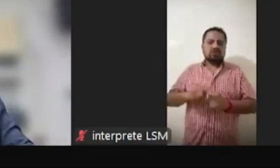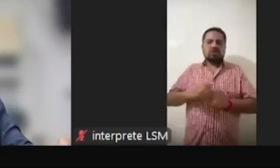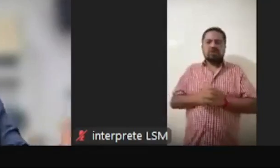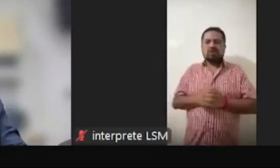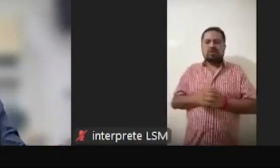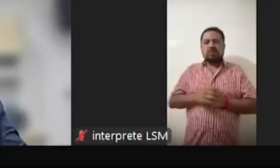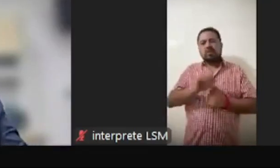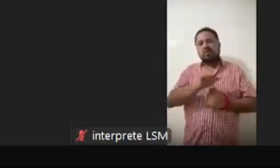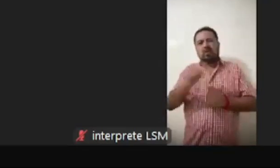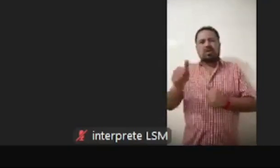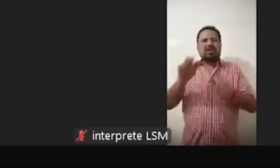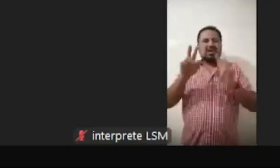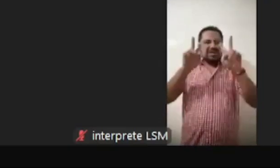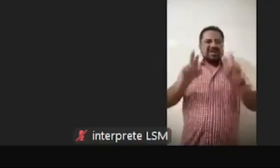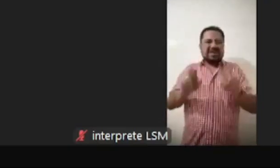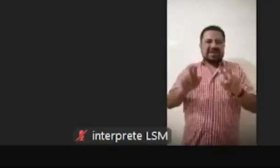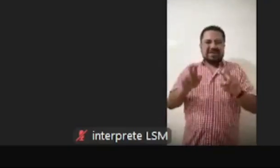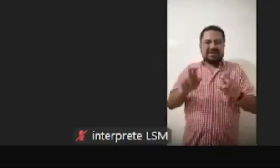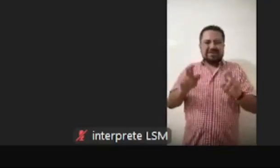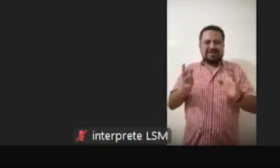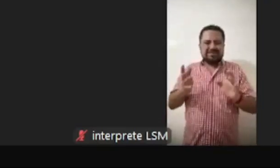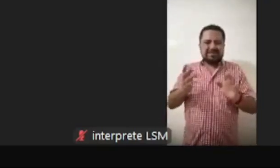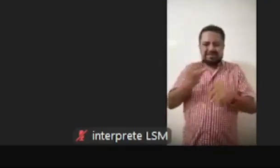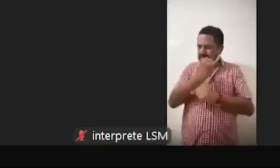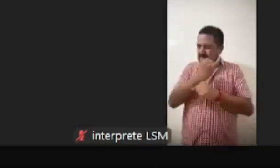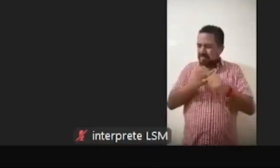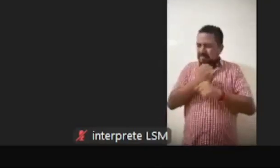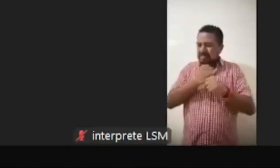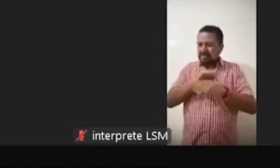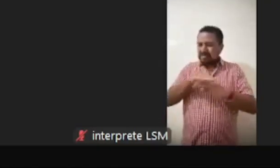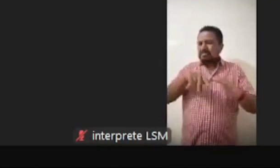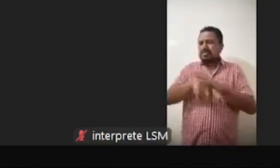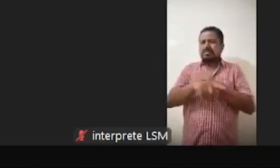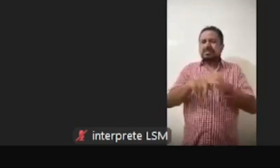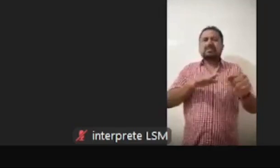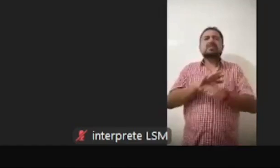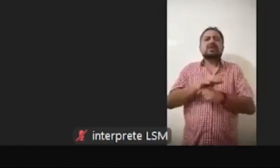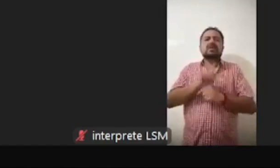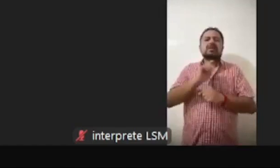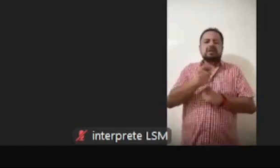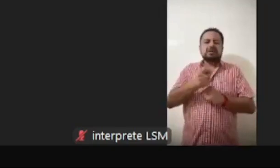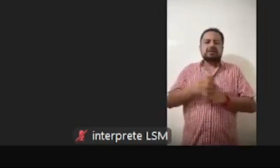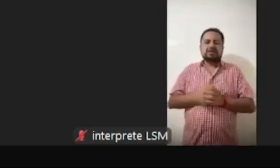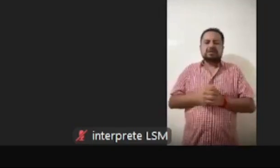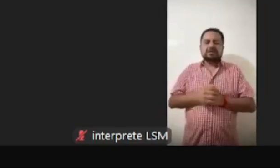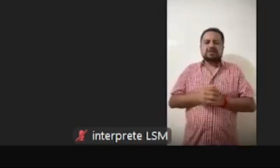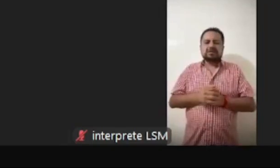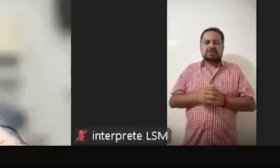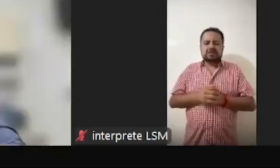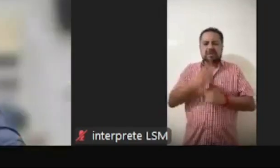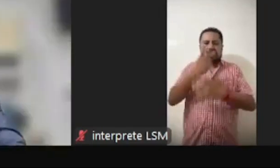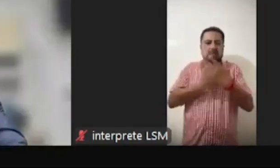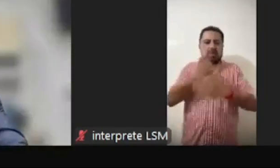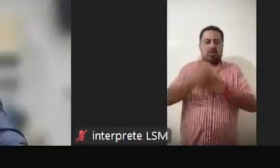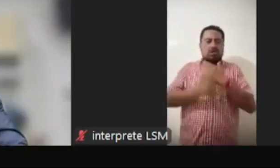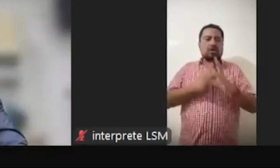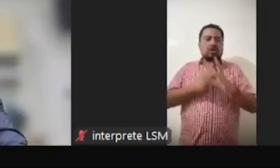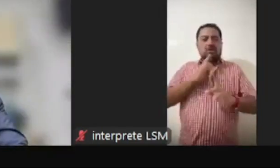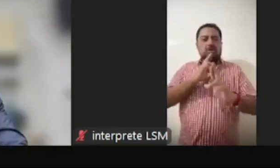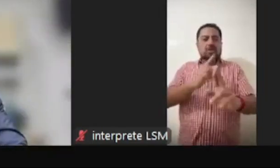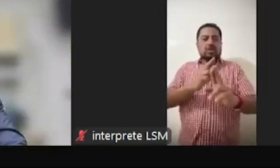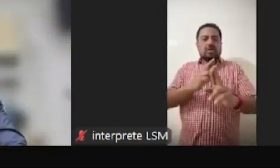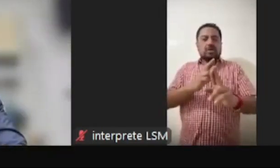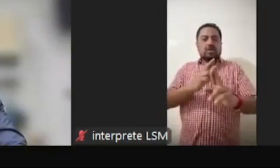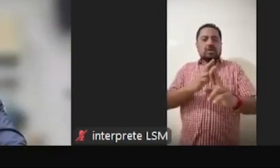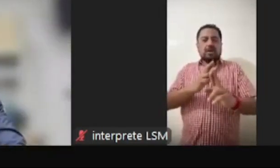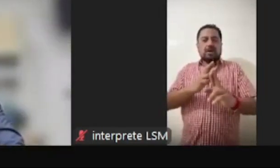siguiente asunto listado para analizar y resolver se trata de un proyecto de resolución de